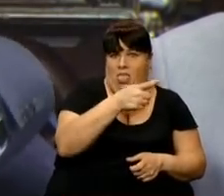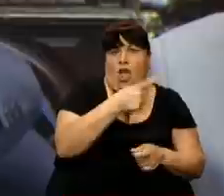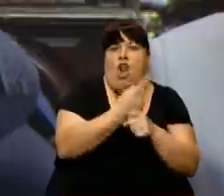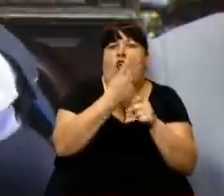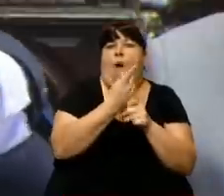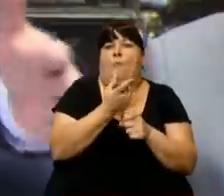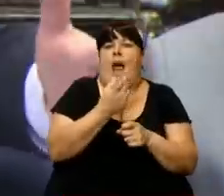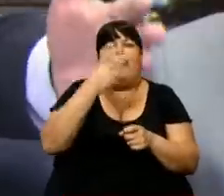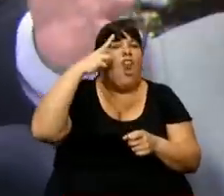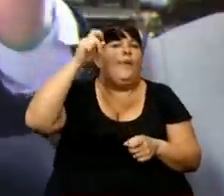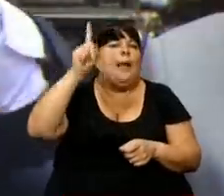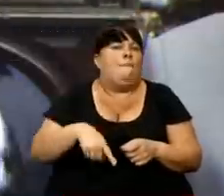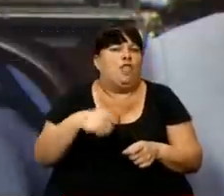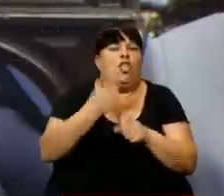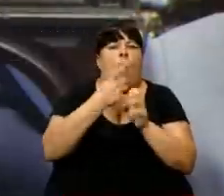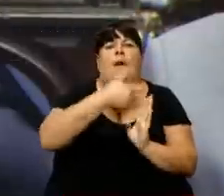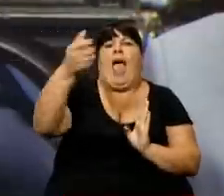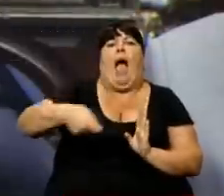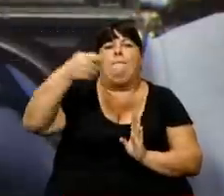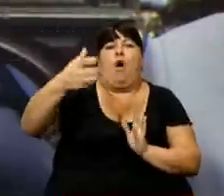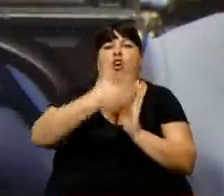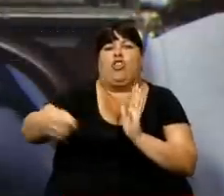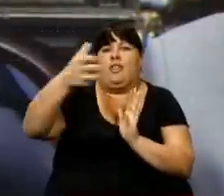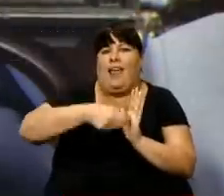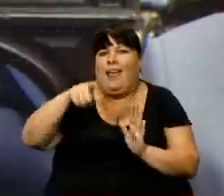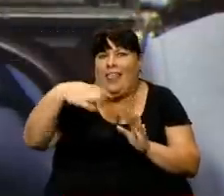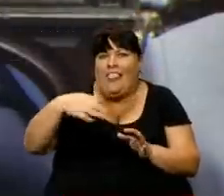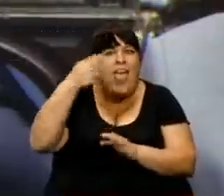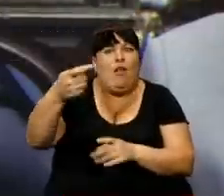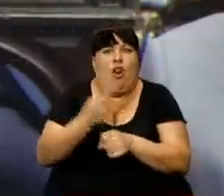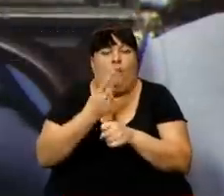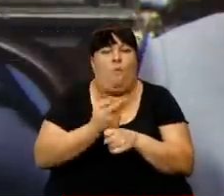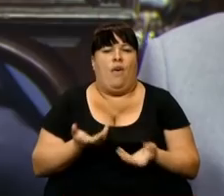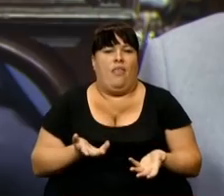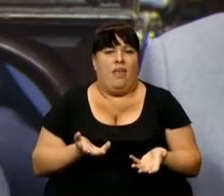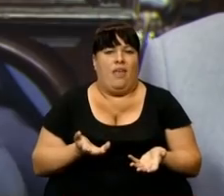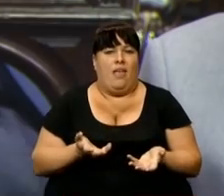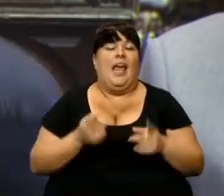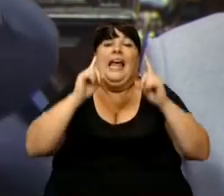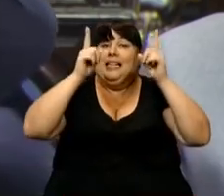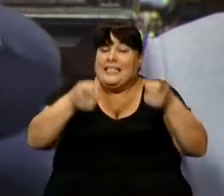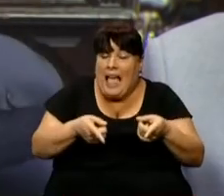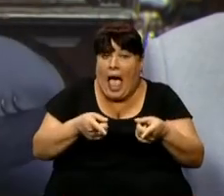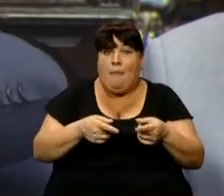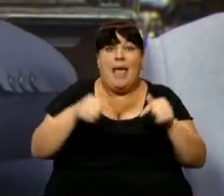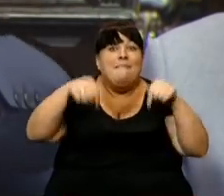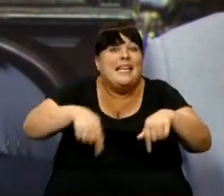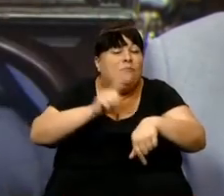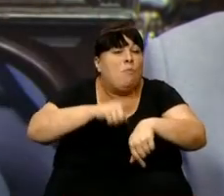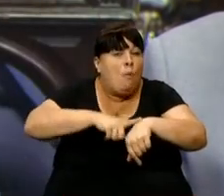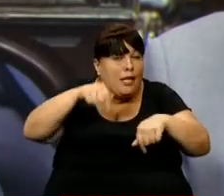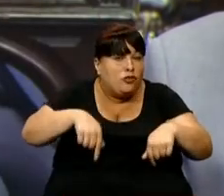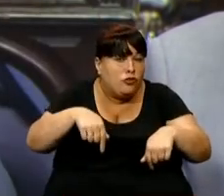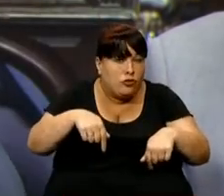están en condiciones, el 90% de hacer los aportes que corresponden? Y además, en este